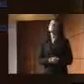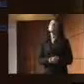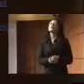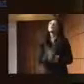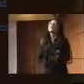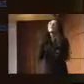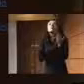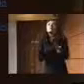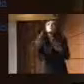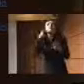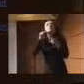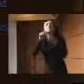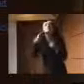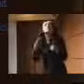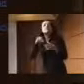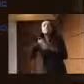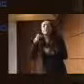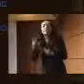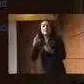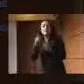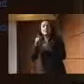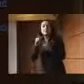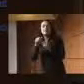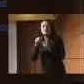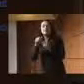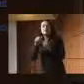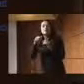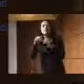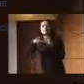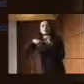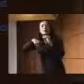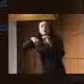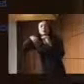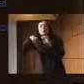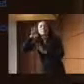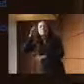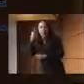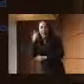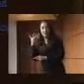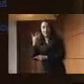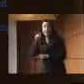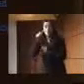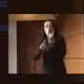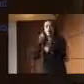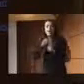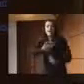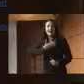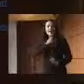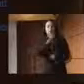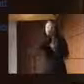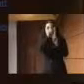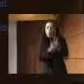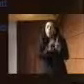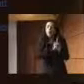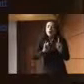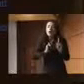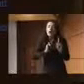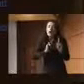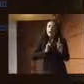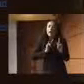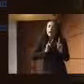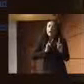la posibilidad de participación social depende mucho más de la característica individual, depende mucho más de